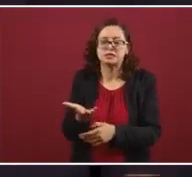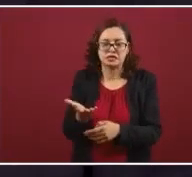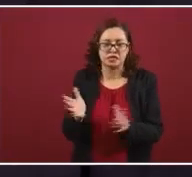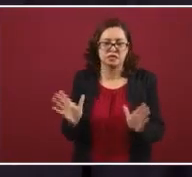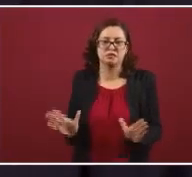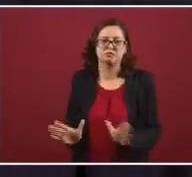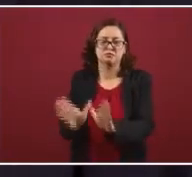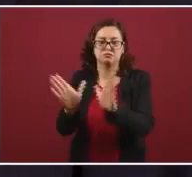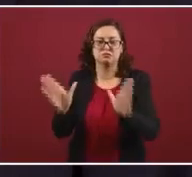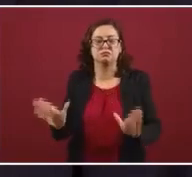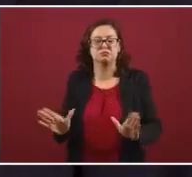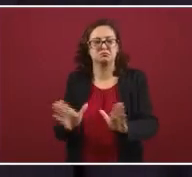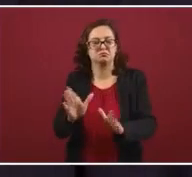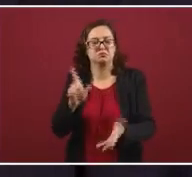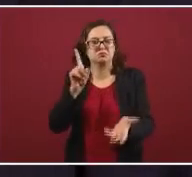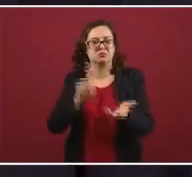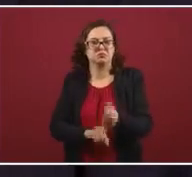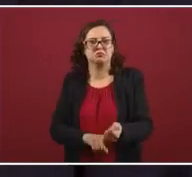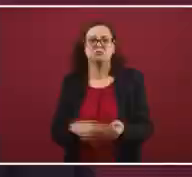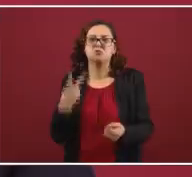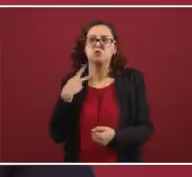izquierda